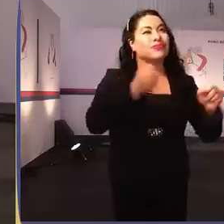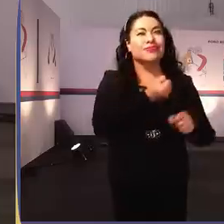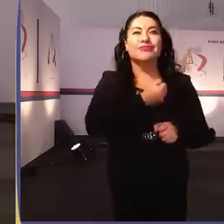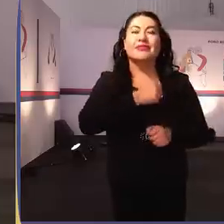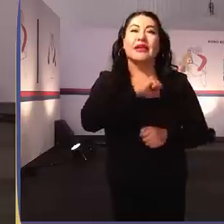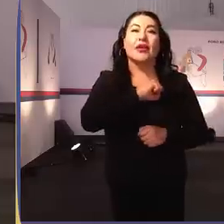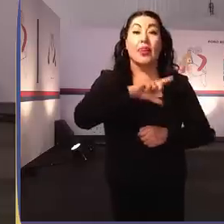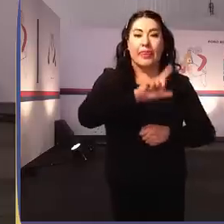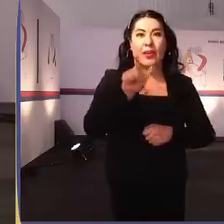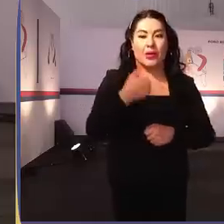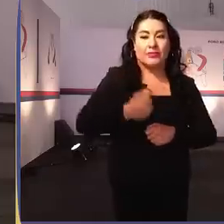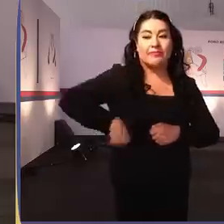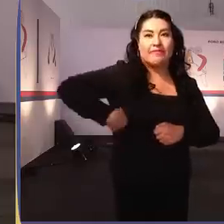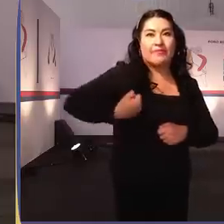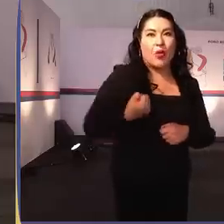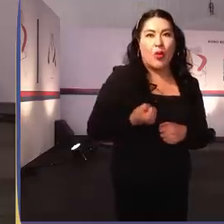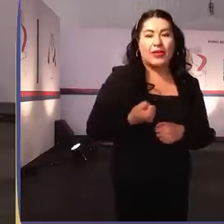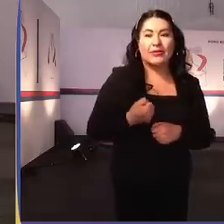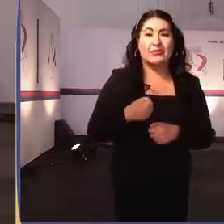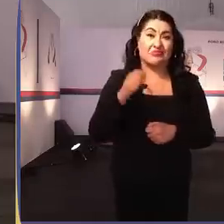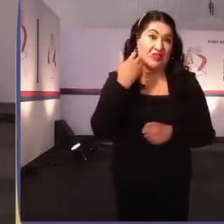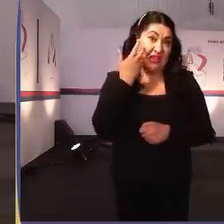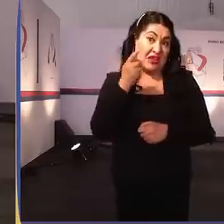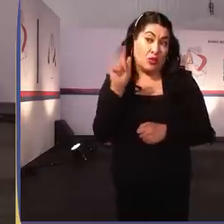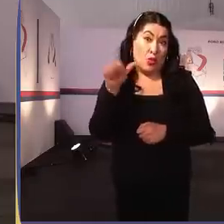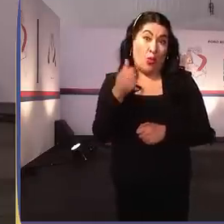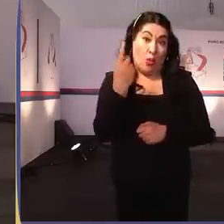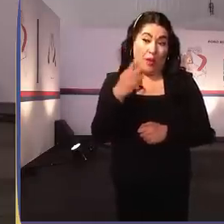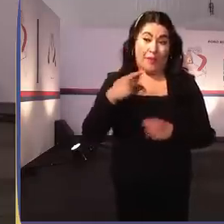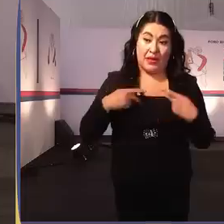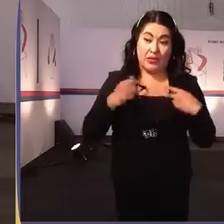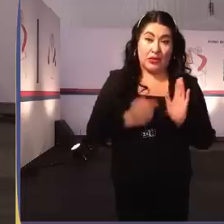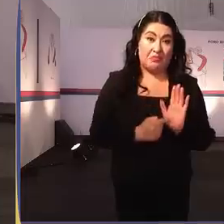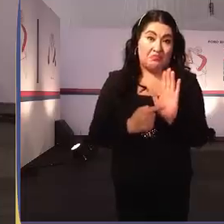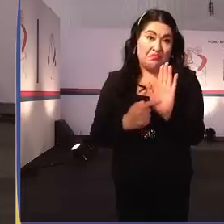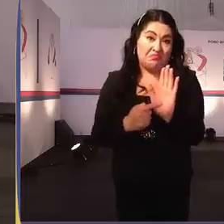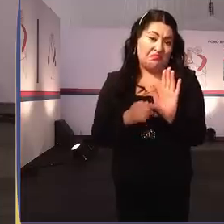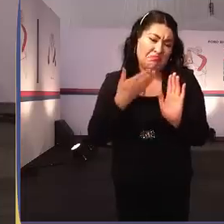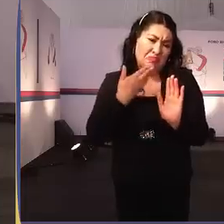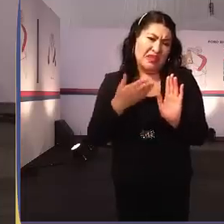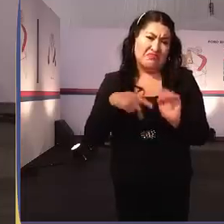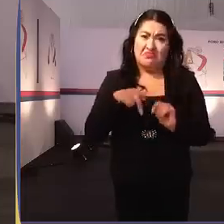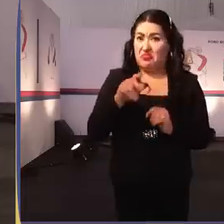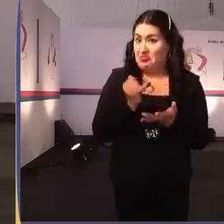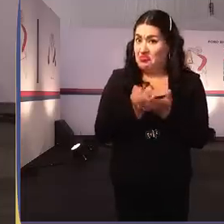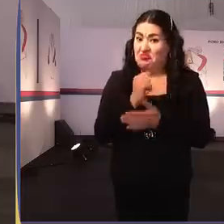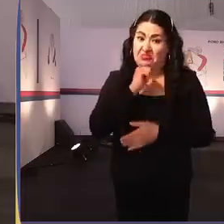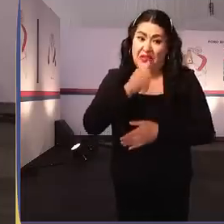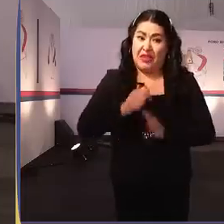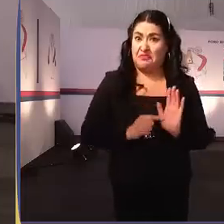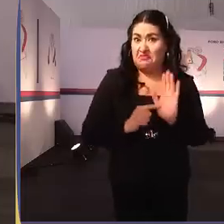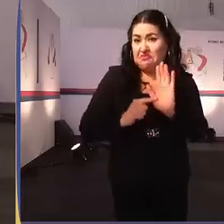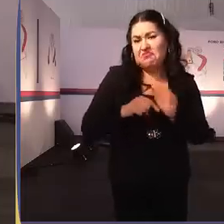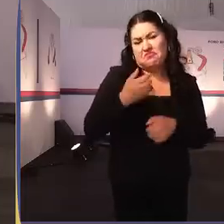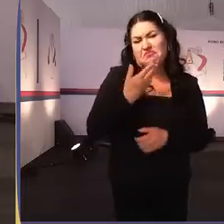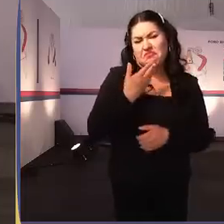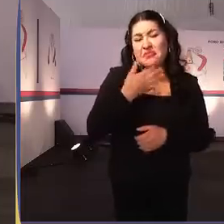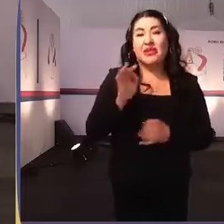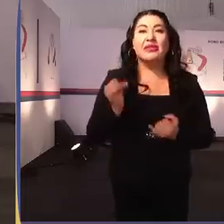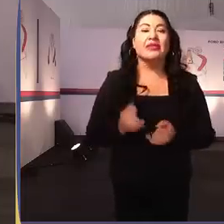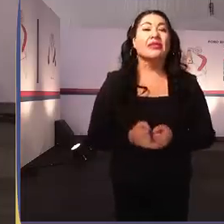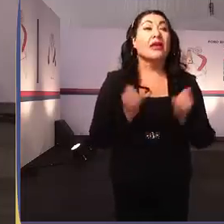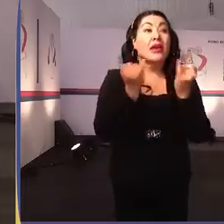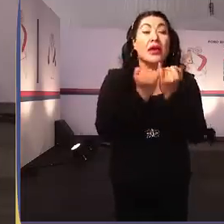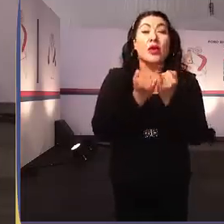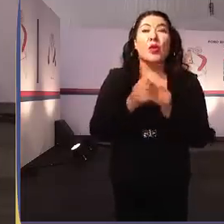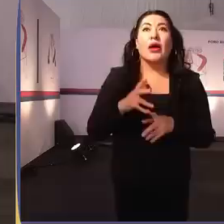se lo guardan. Si se lo enseñan a alguien, qué bueno. Pero si no, también. Podemos dar recomendaciones de lectura,